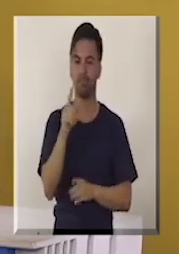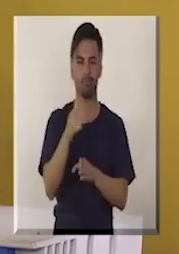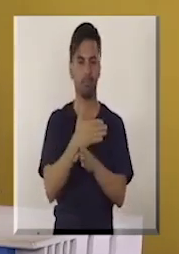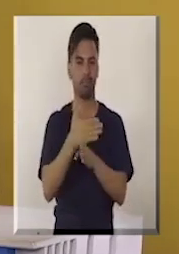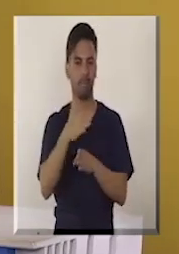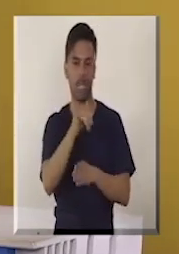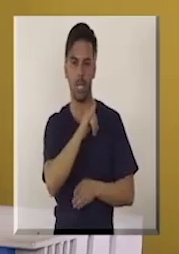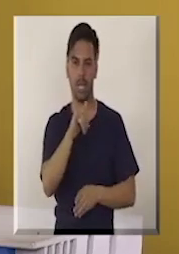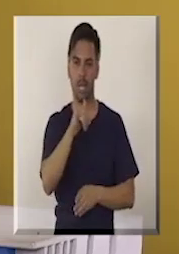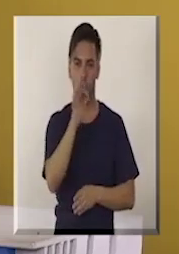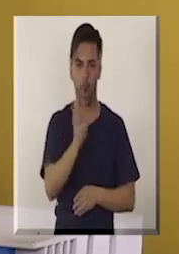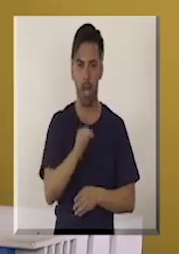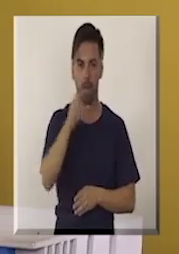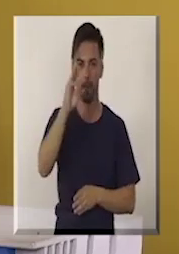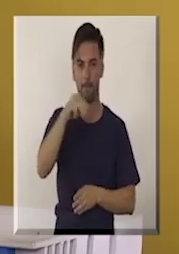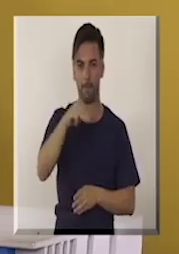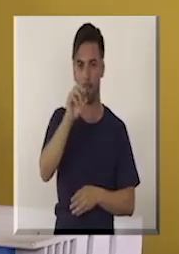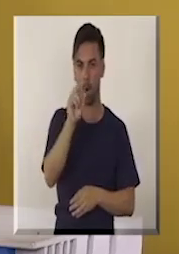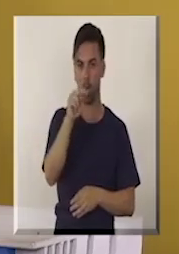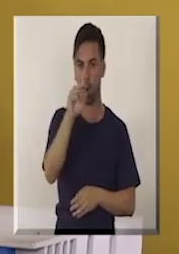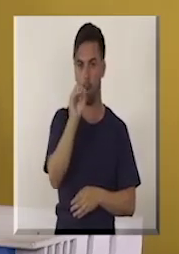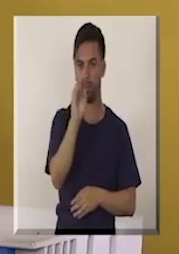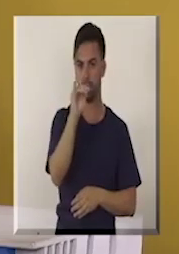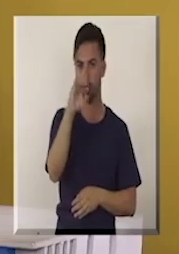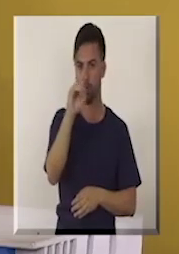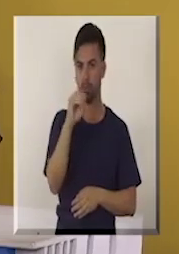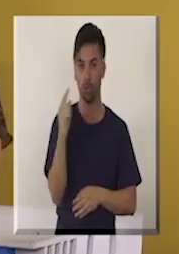la potencia. Observa bien.